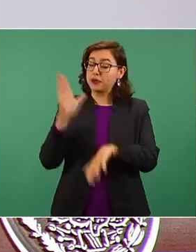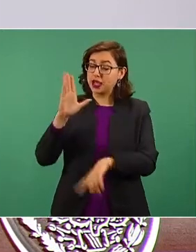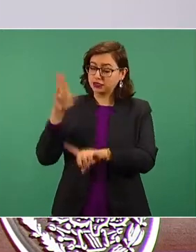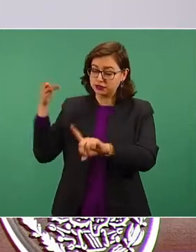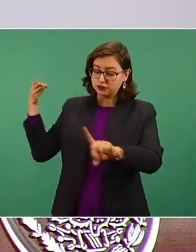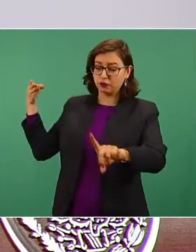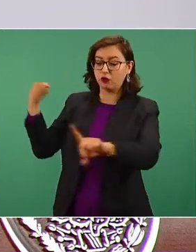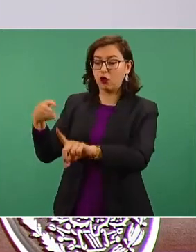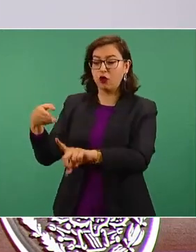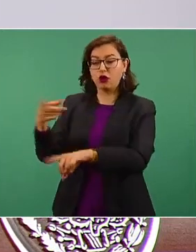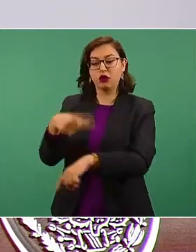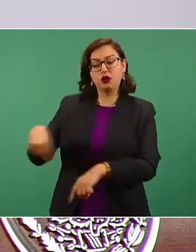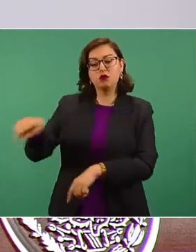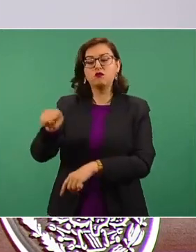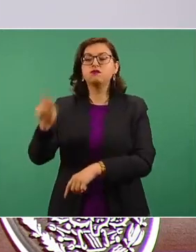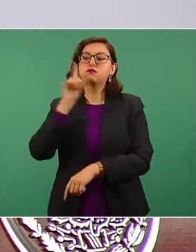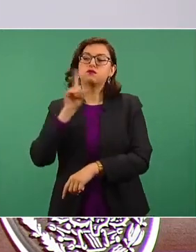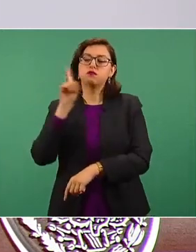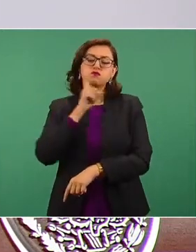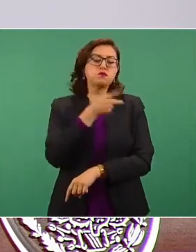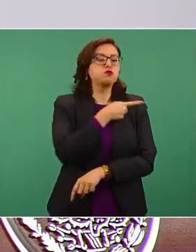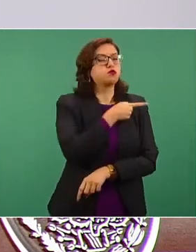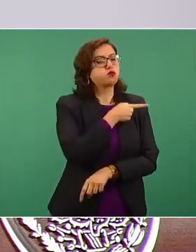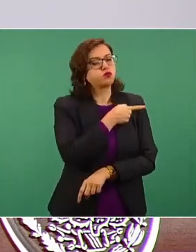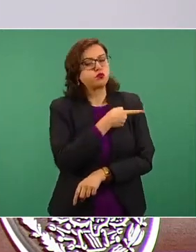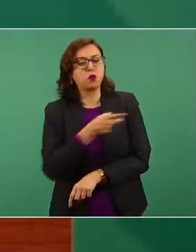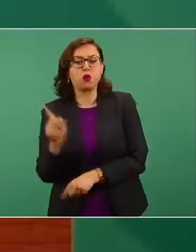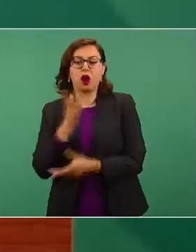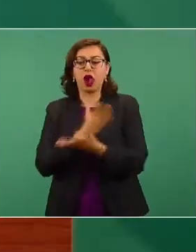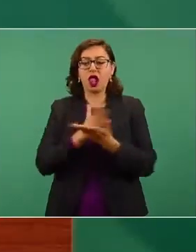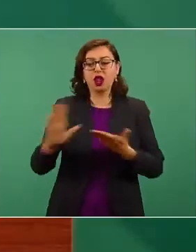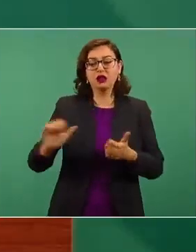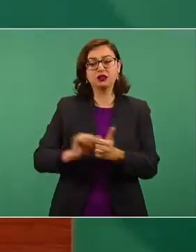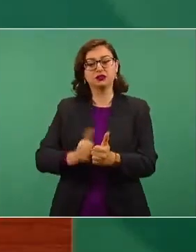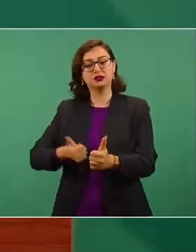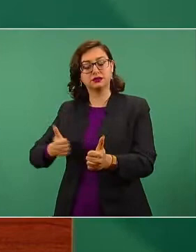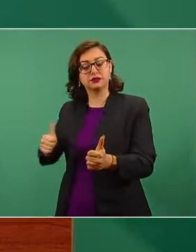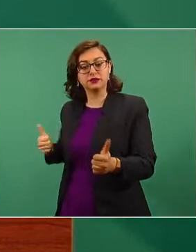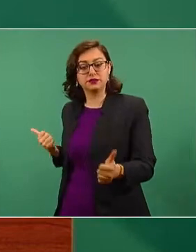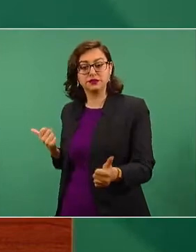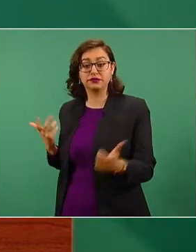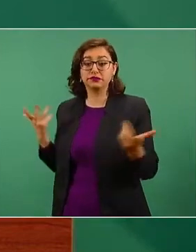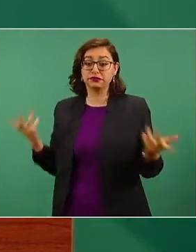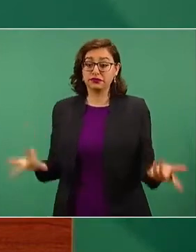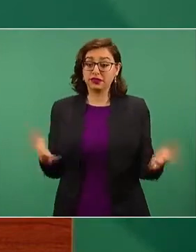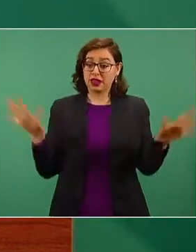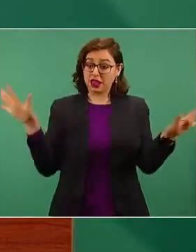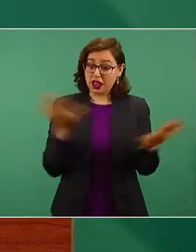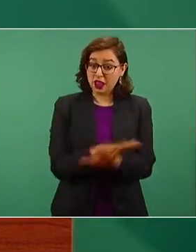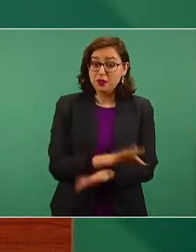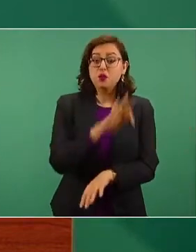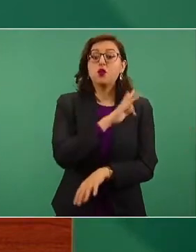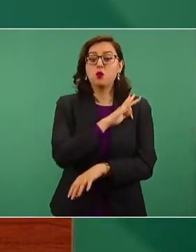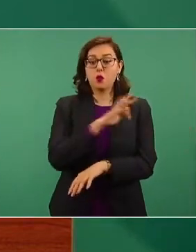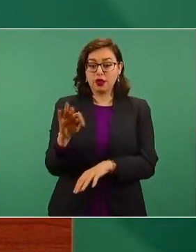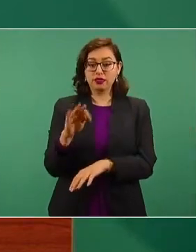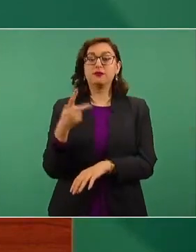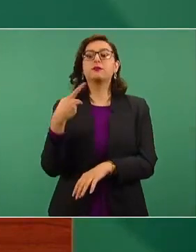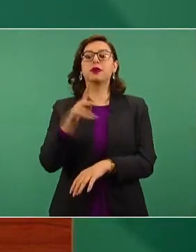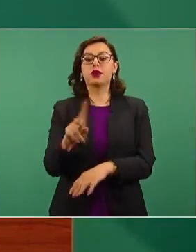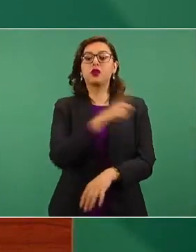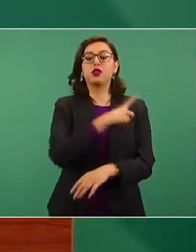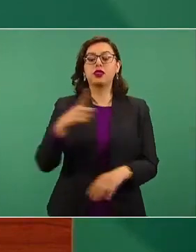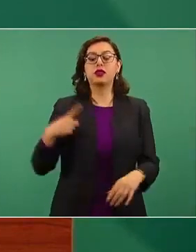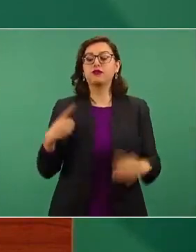excluidas, porque el bienestar comienza con un país donde haya equidad e igualdad. La lucha por el derecho